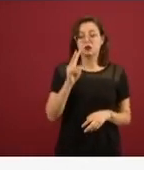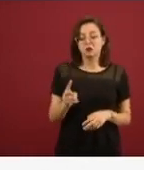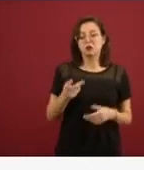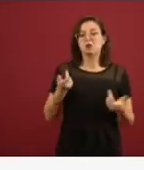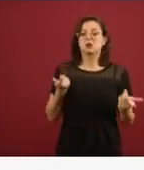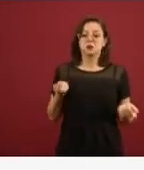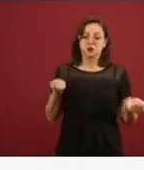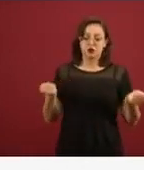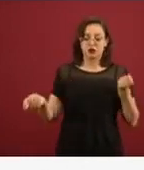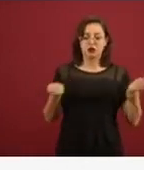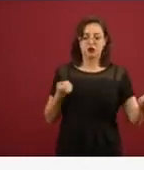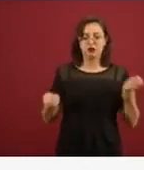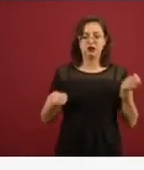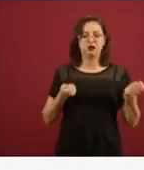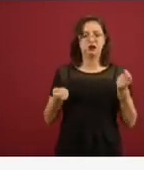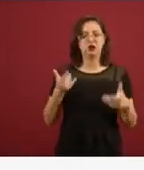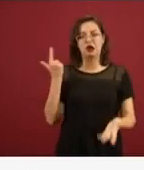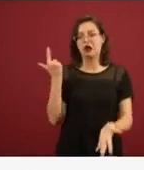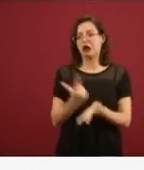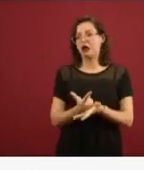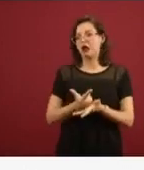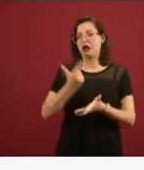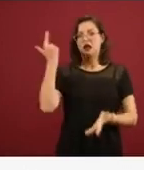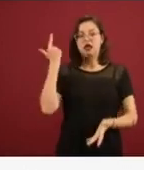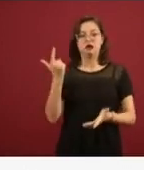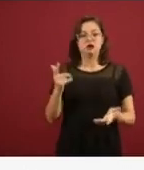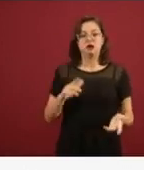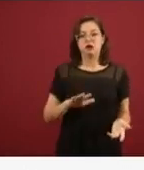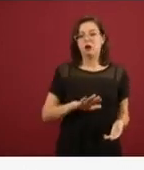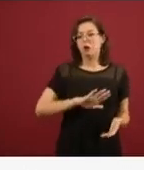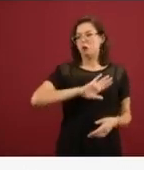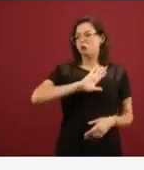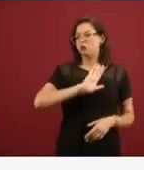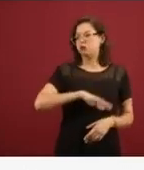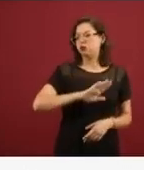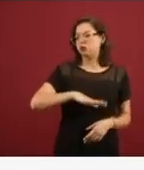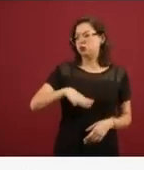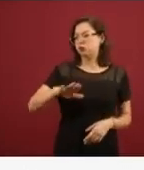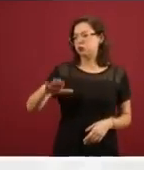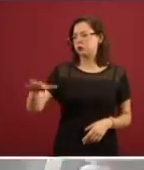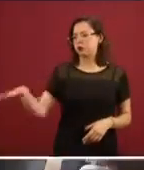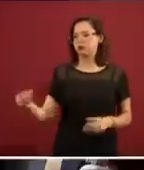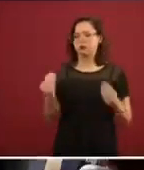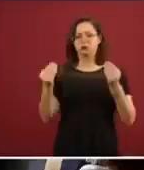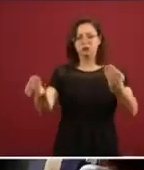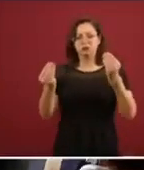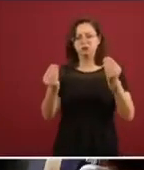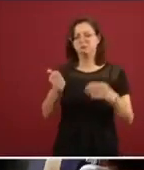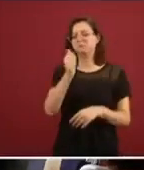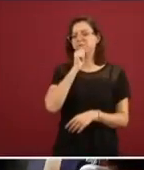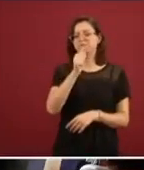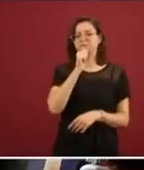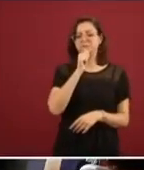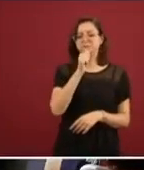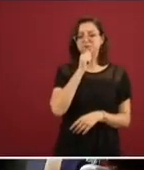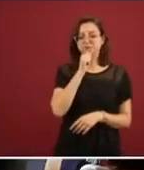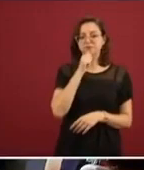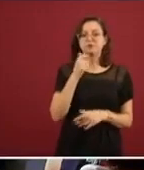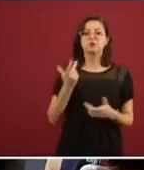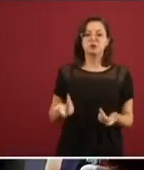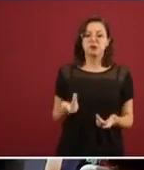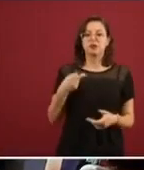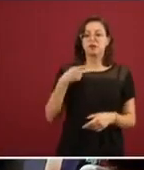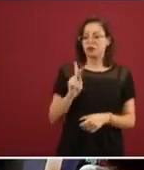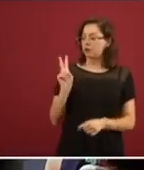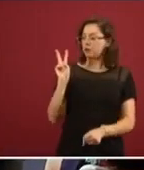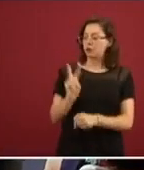decir, no tenemos todavía una tendencia que en su momento sea explosiva, pero esto es un dato que también de manera puntual